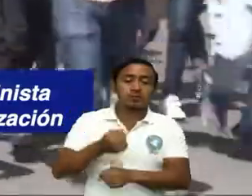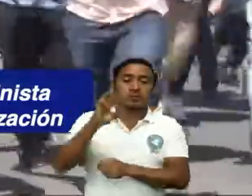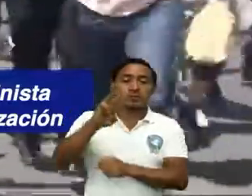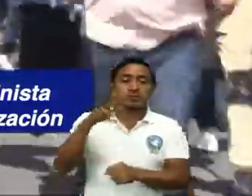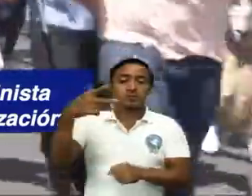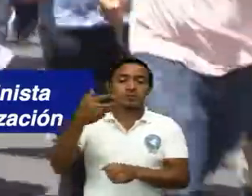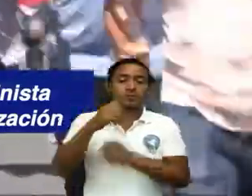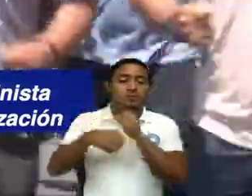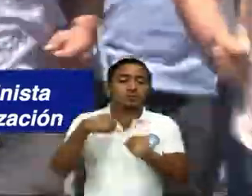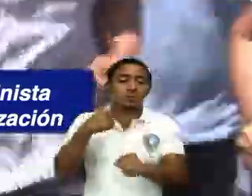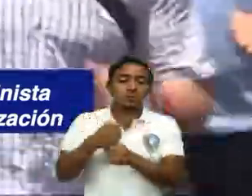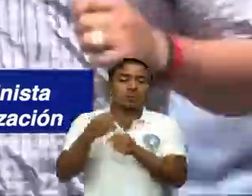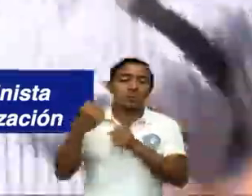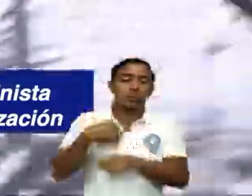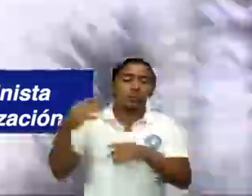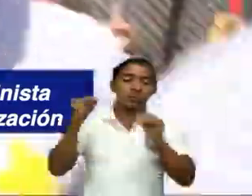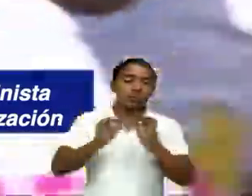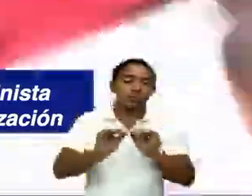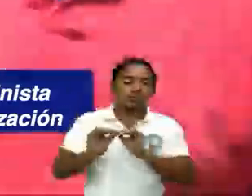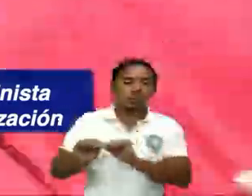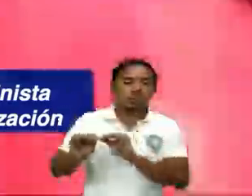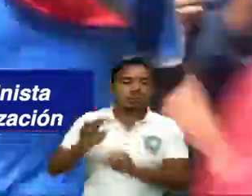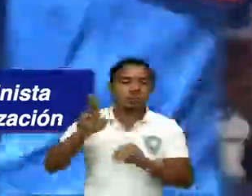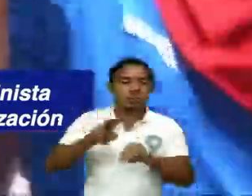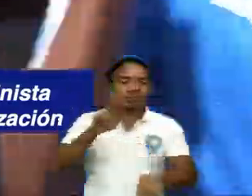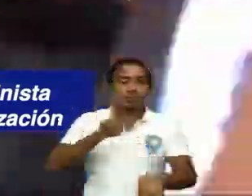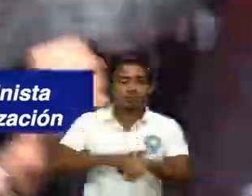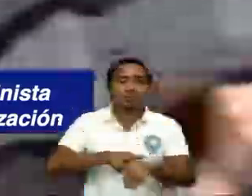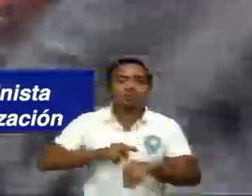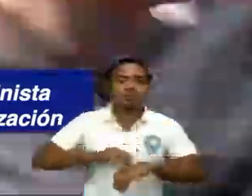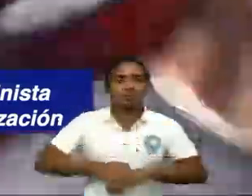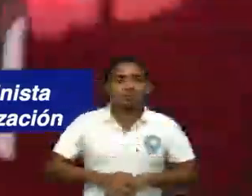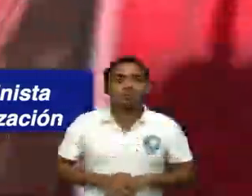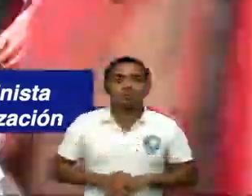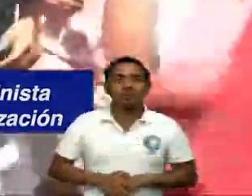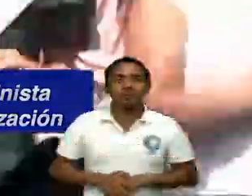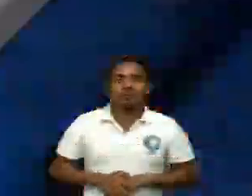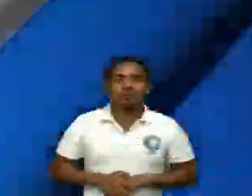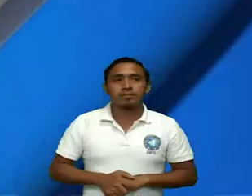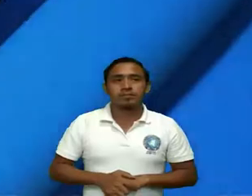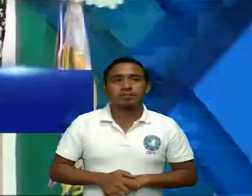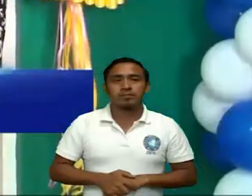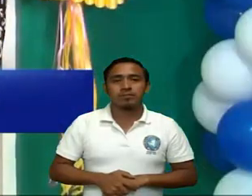39 aniversario de la Cruzada Nacional de Alfabetización.